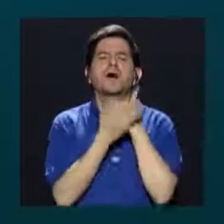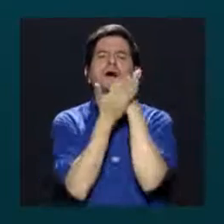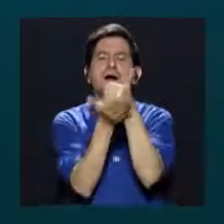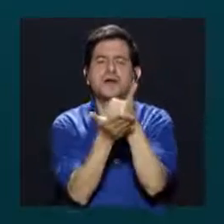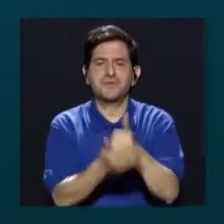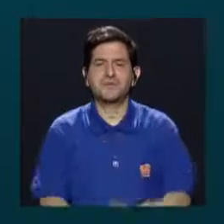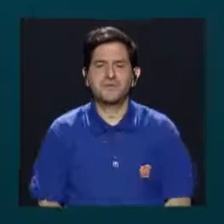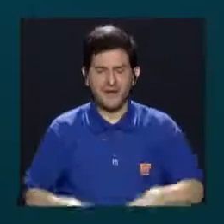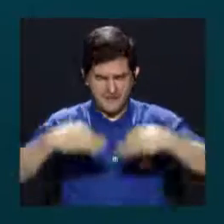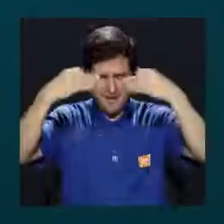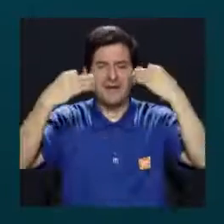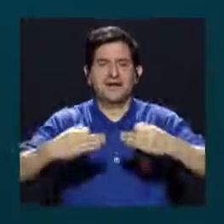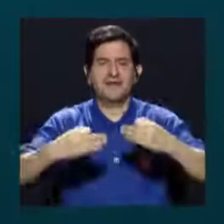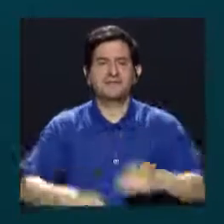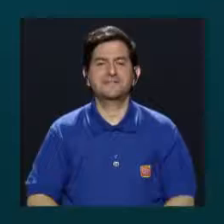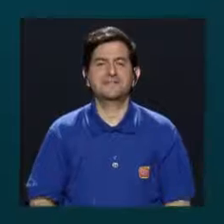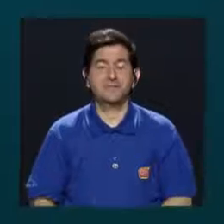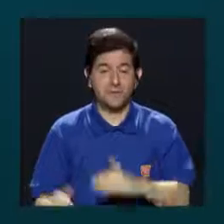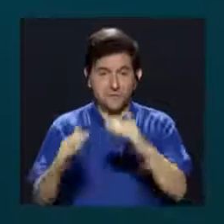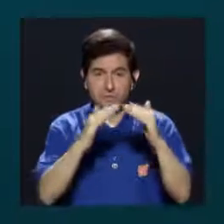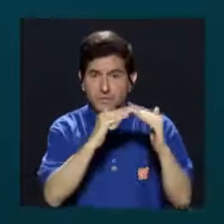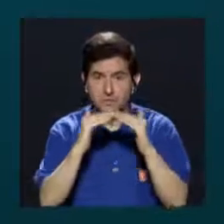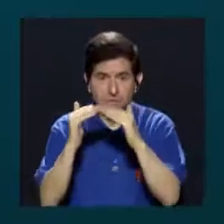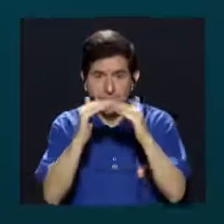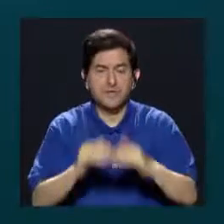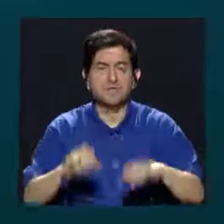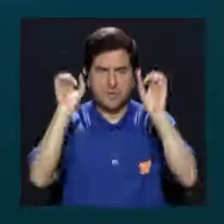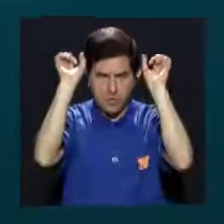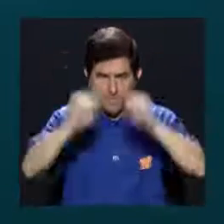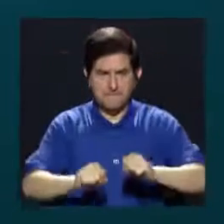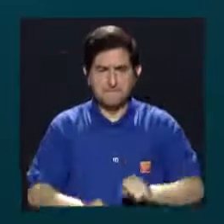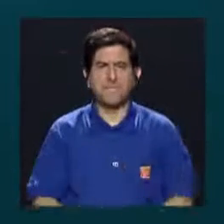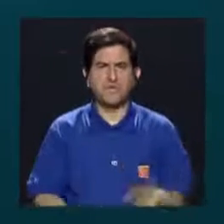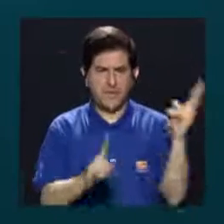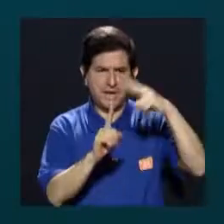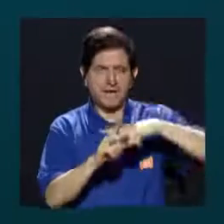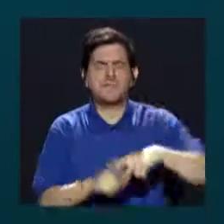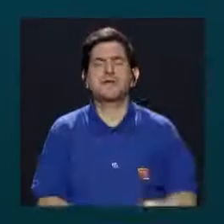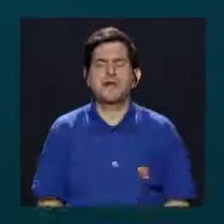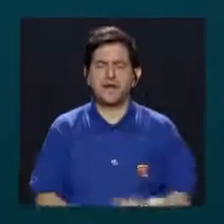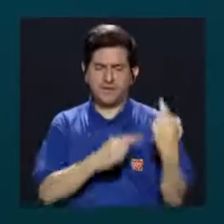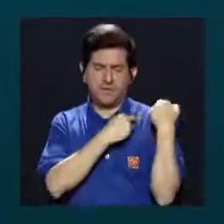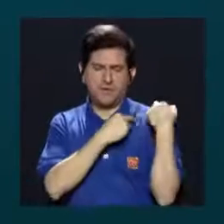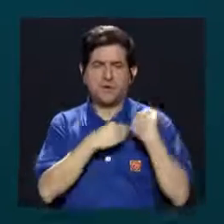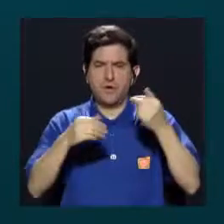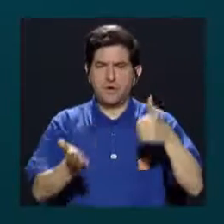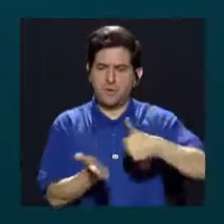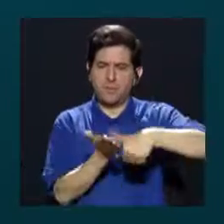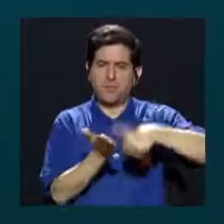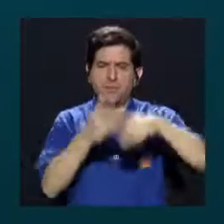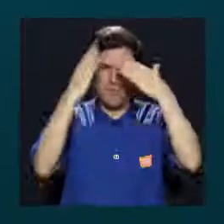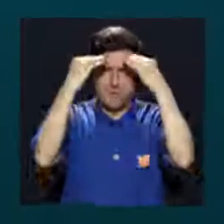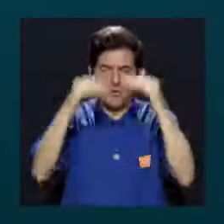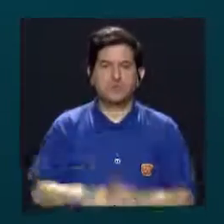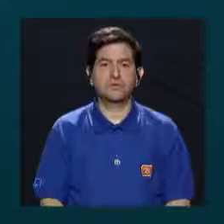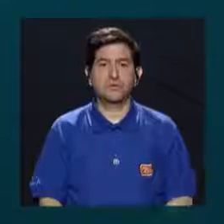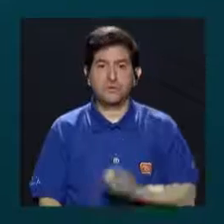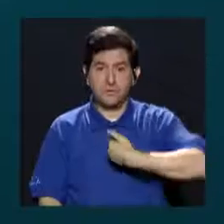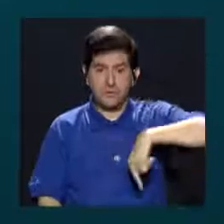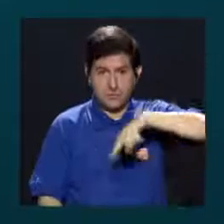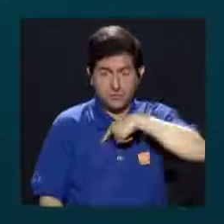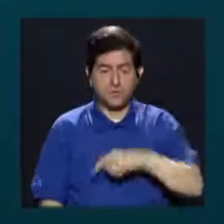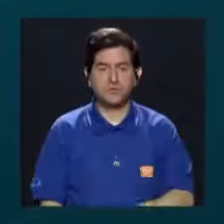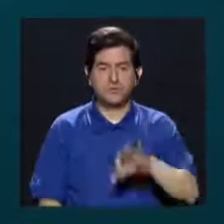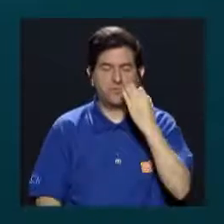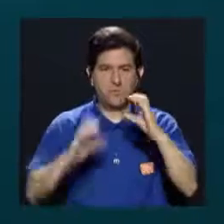contribuyeron de forma decisiva para que la ciudadanía ejerciera de forma responsable un voto informado como medio de